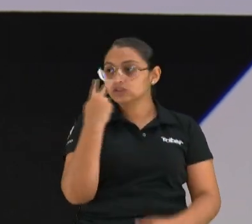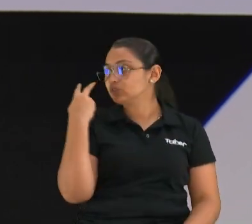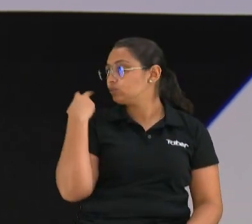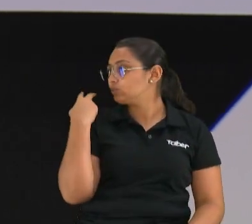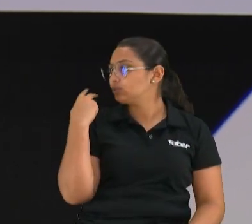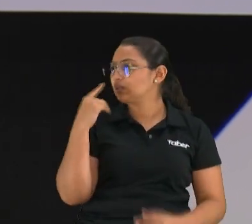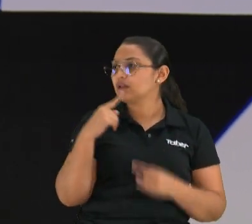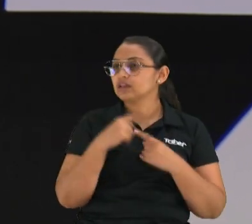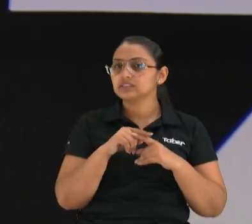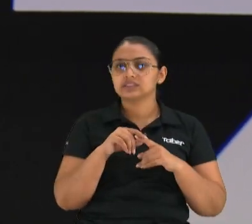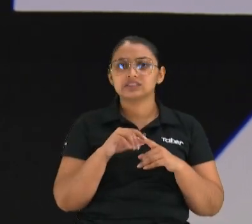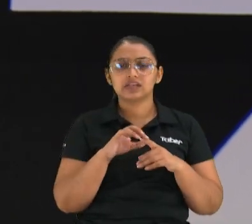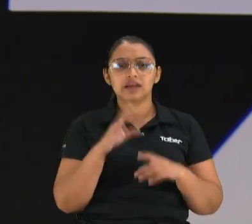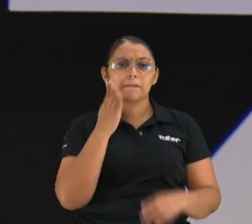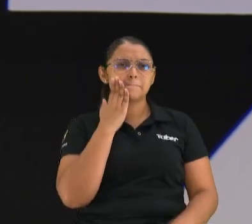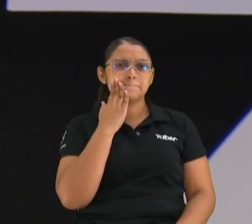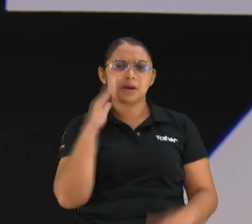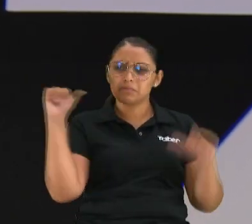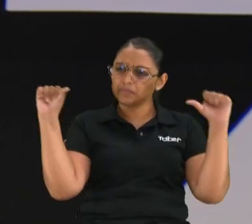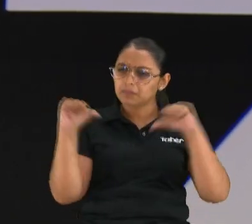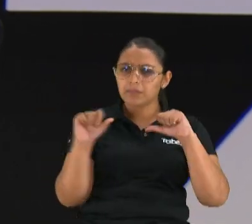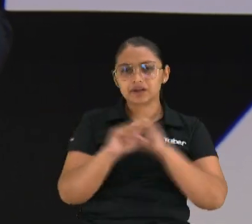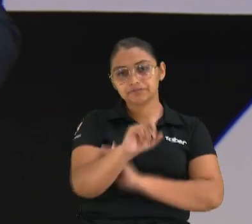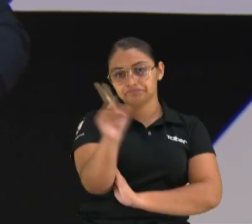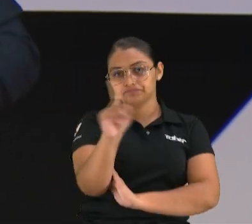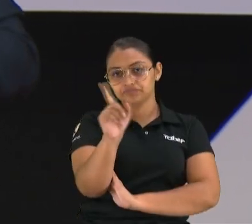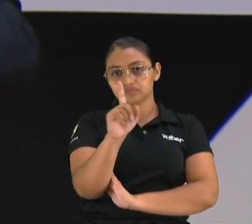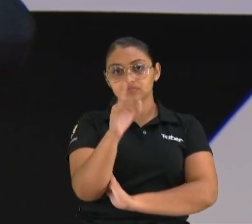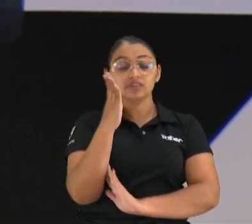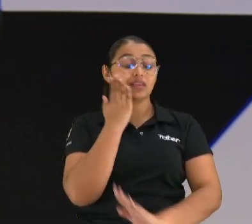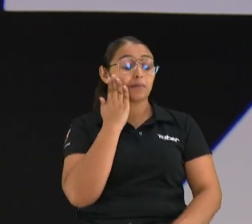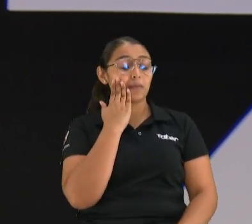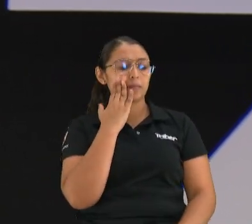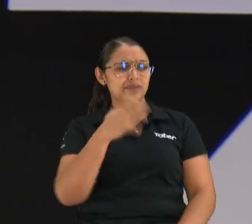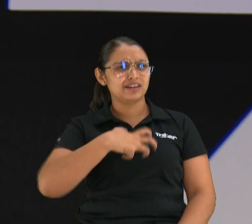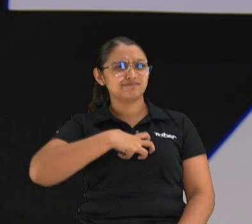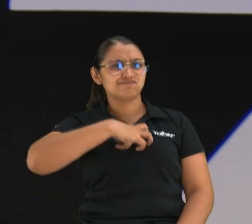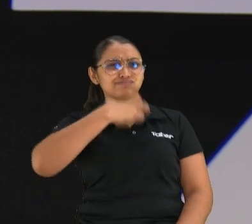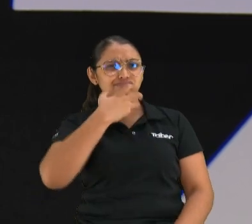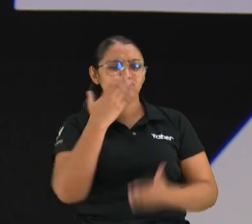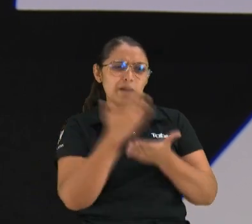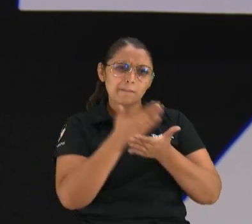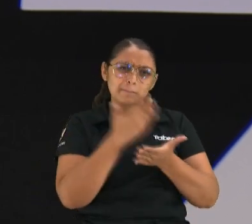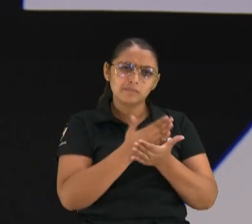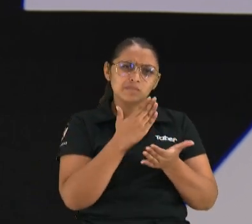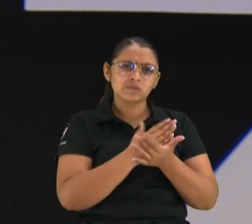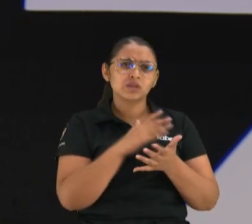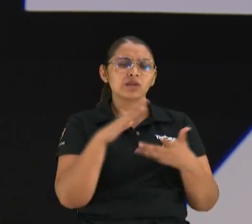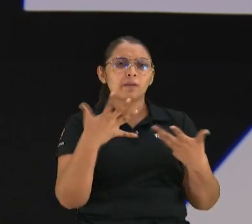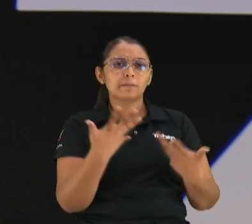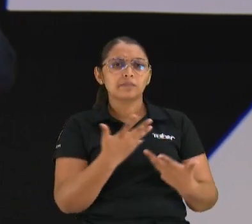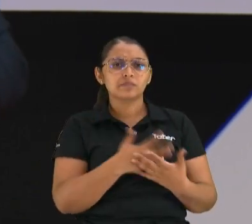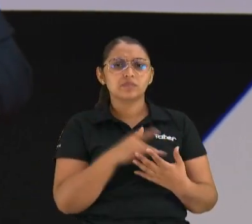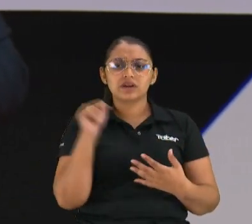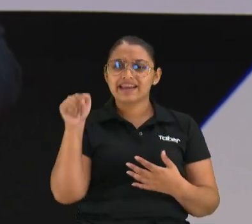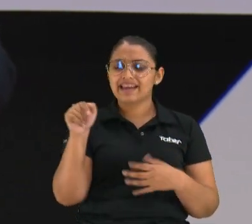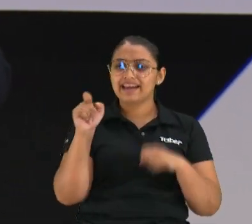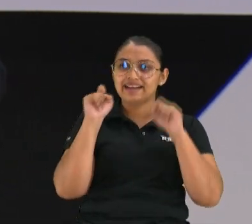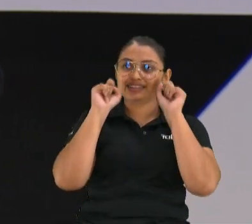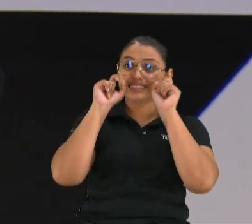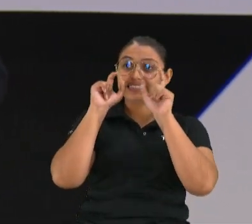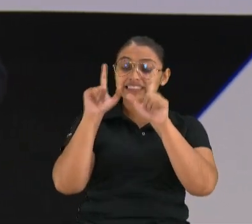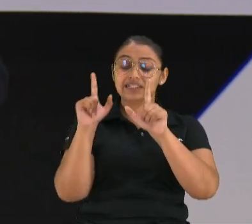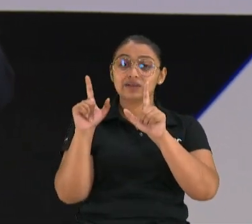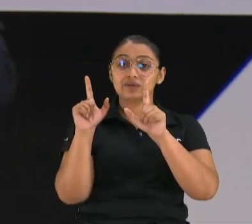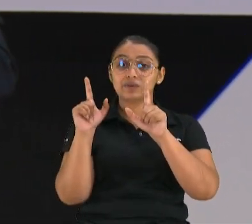no es una mala madre no no no no no estaba Estaba molesta porque habían descubierto ese día se llama verdades que duelen se llamaba